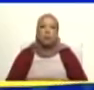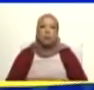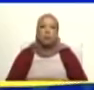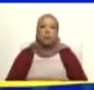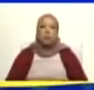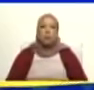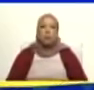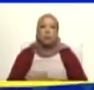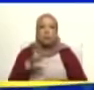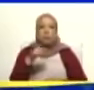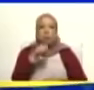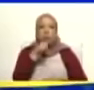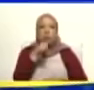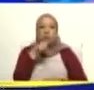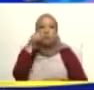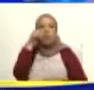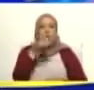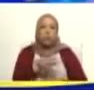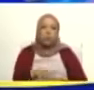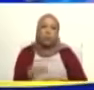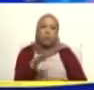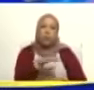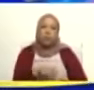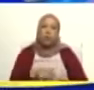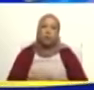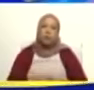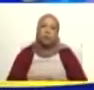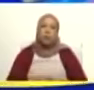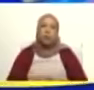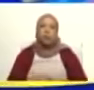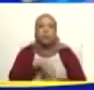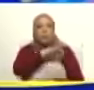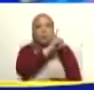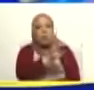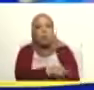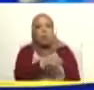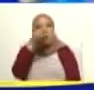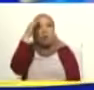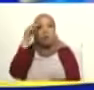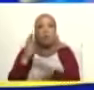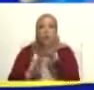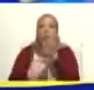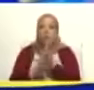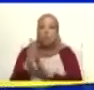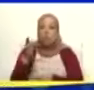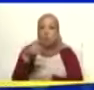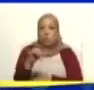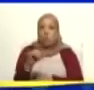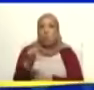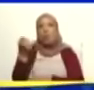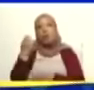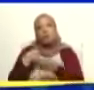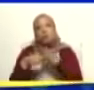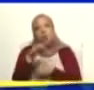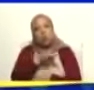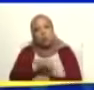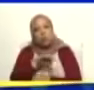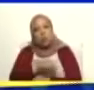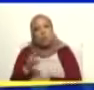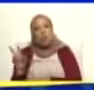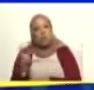y a demostrar la fuerza organizada que tiene la sociedad